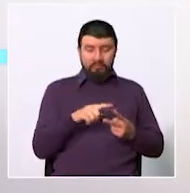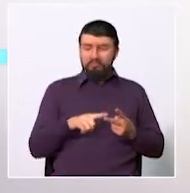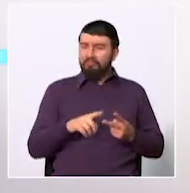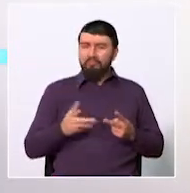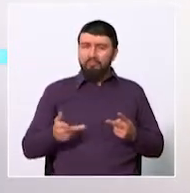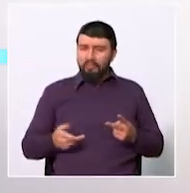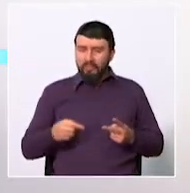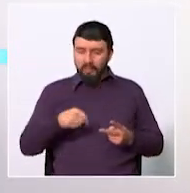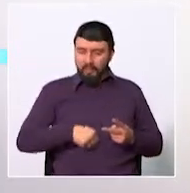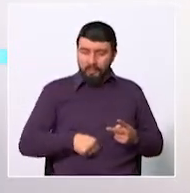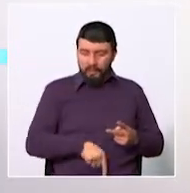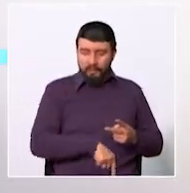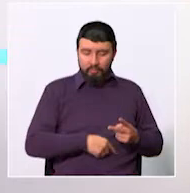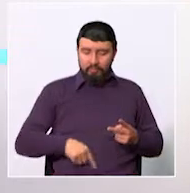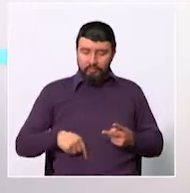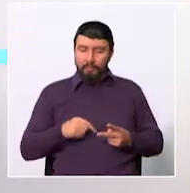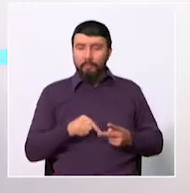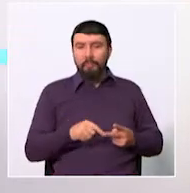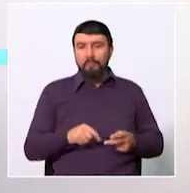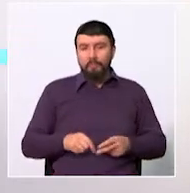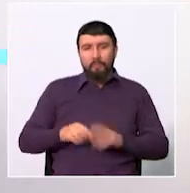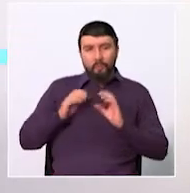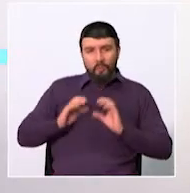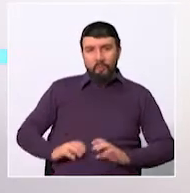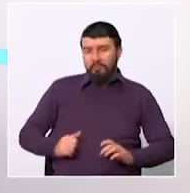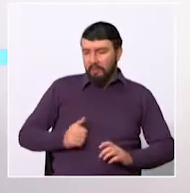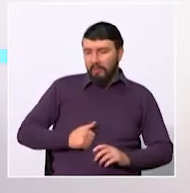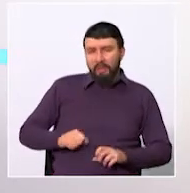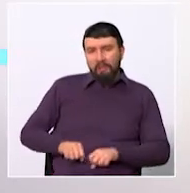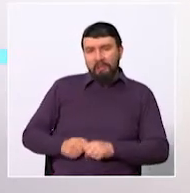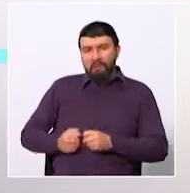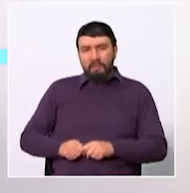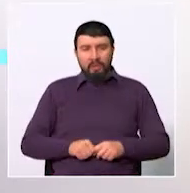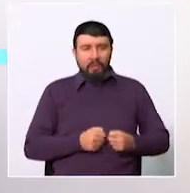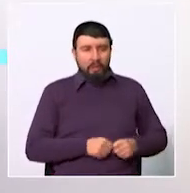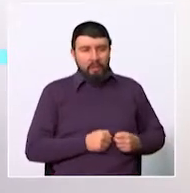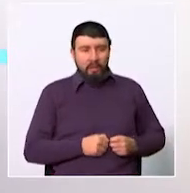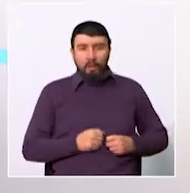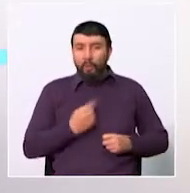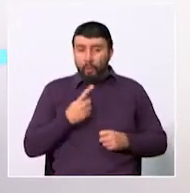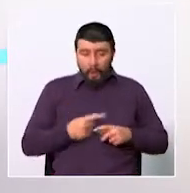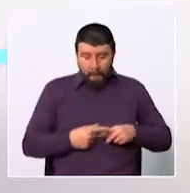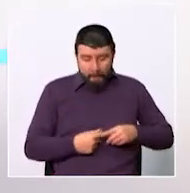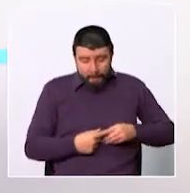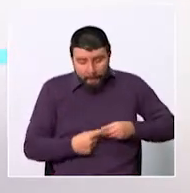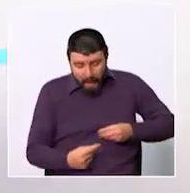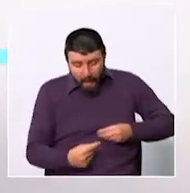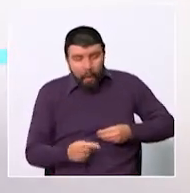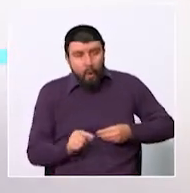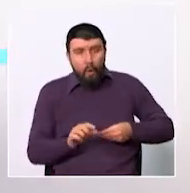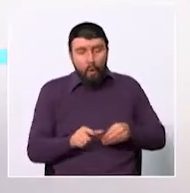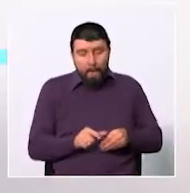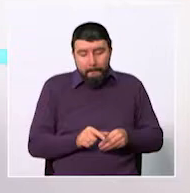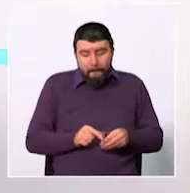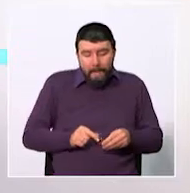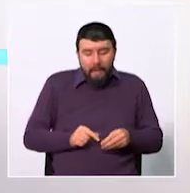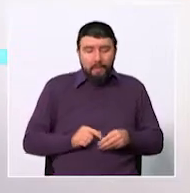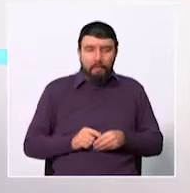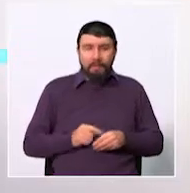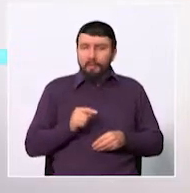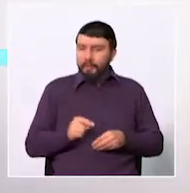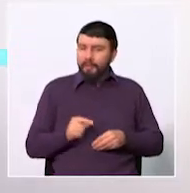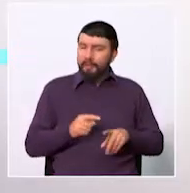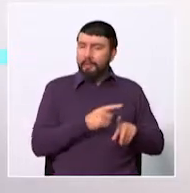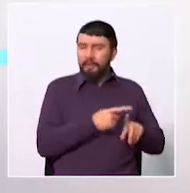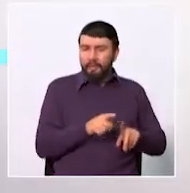entonces son unas deformidades anatómicas uno es una estética hacia afuera el otro es hacia adentro como un pliegue citó